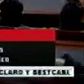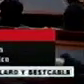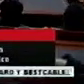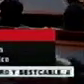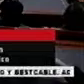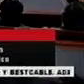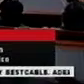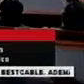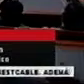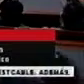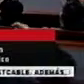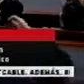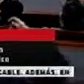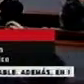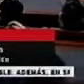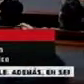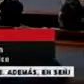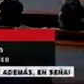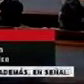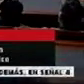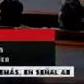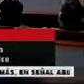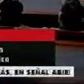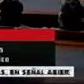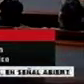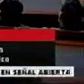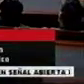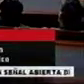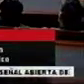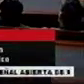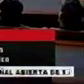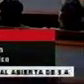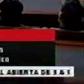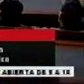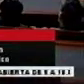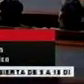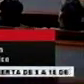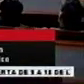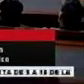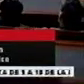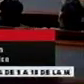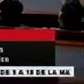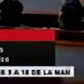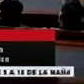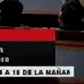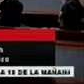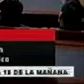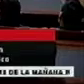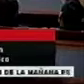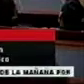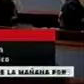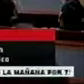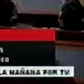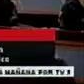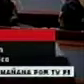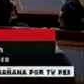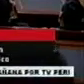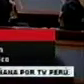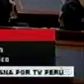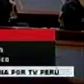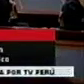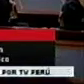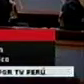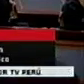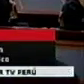ex becario de la Universidad Ezra Cornell de Nueva York en Estados Unidos y profesor itinerante